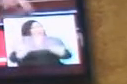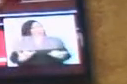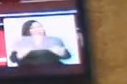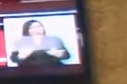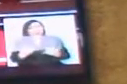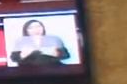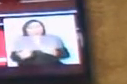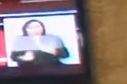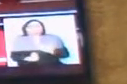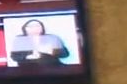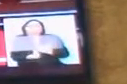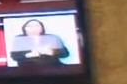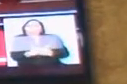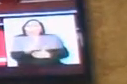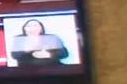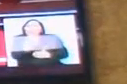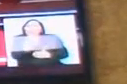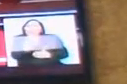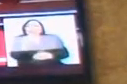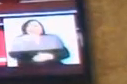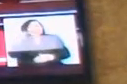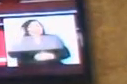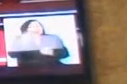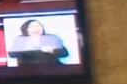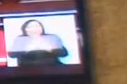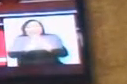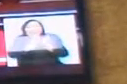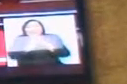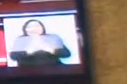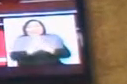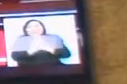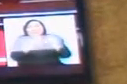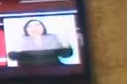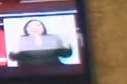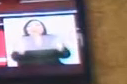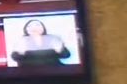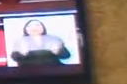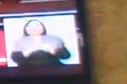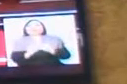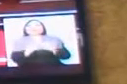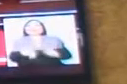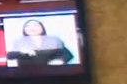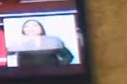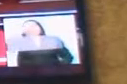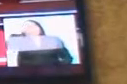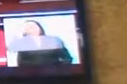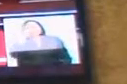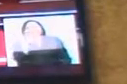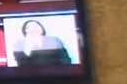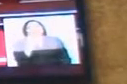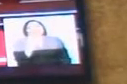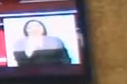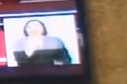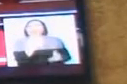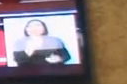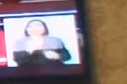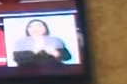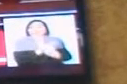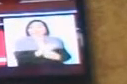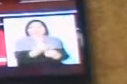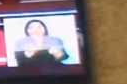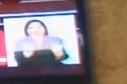el nacimiento de una nueva etapa política, donde lo primero sea el Perú. Quiero